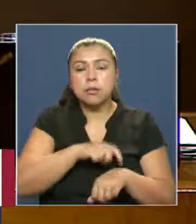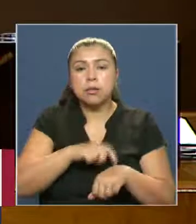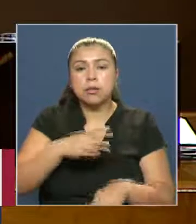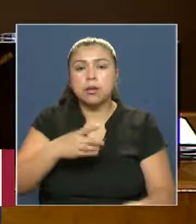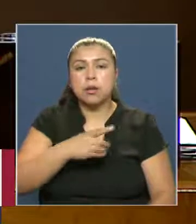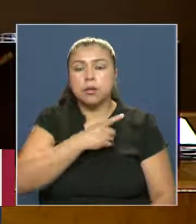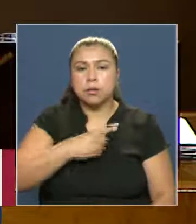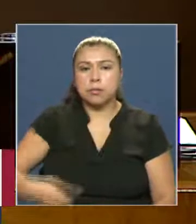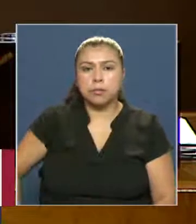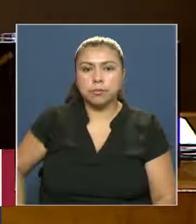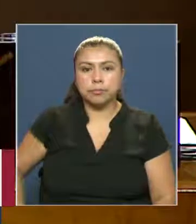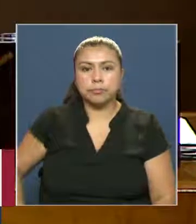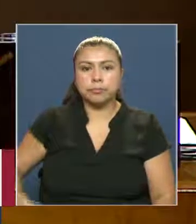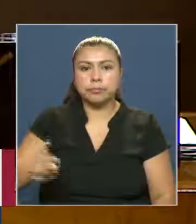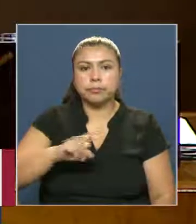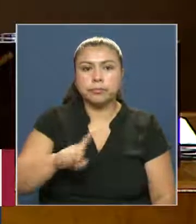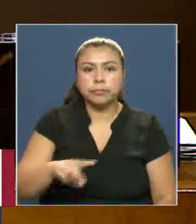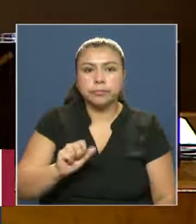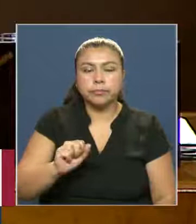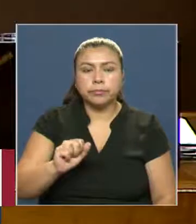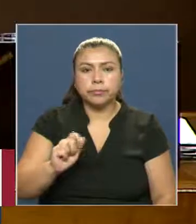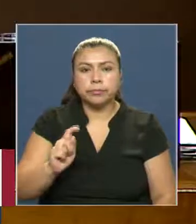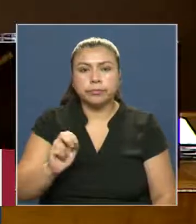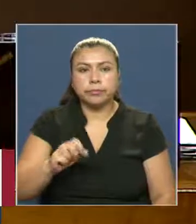diputado Alejandro Santana.